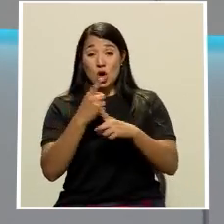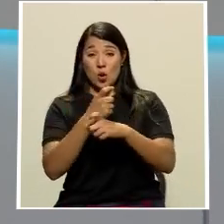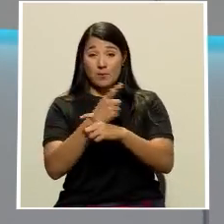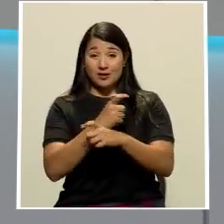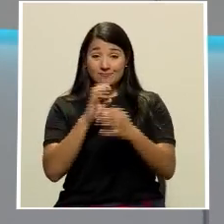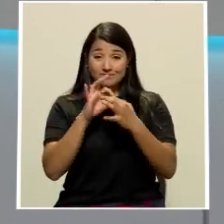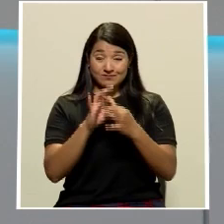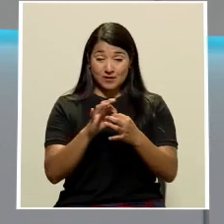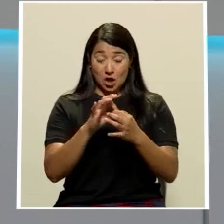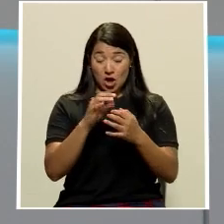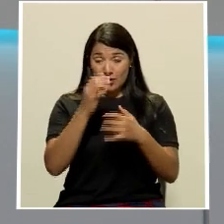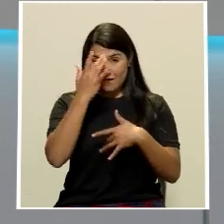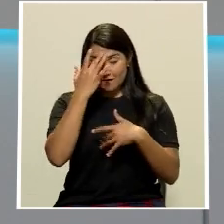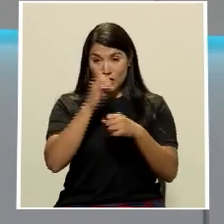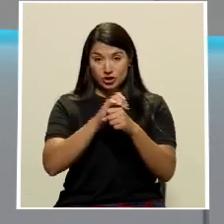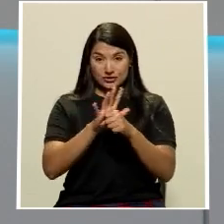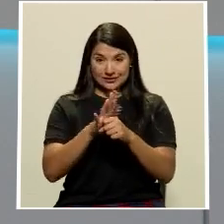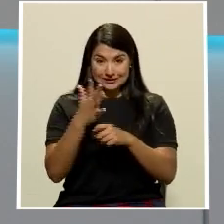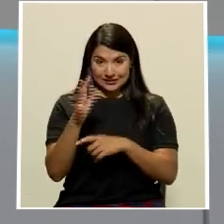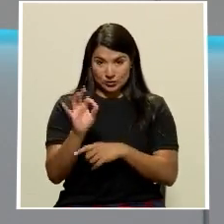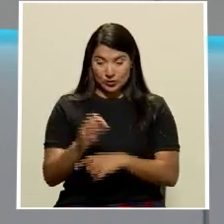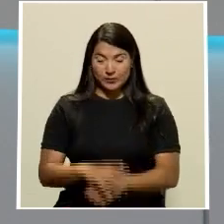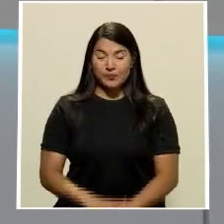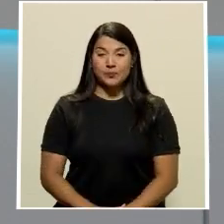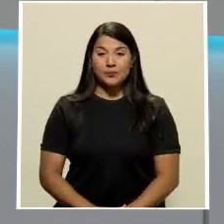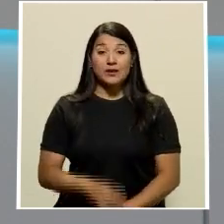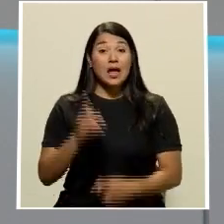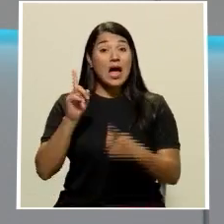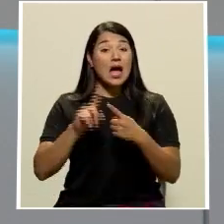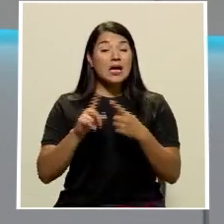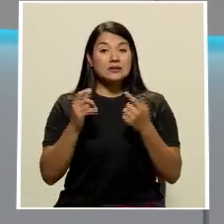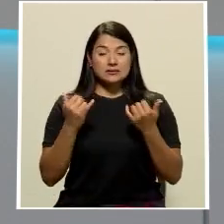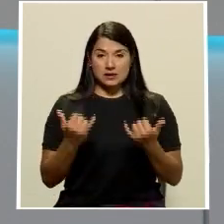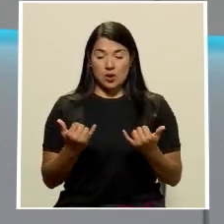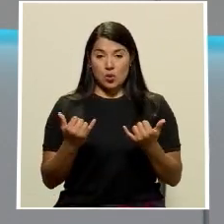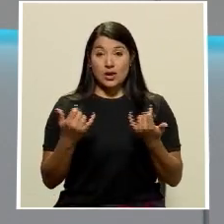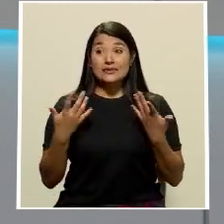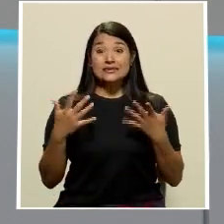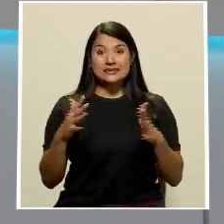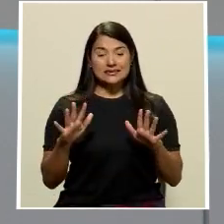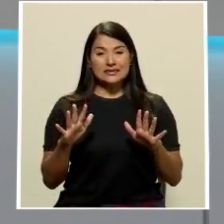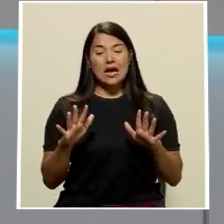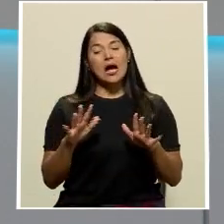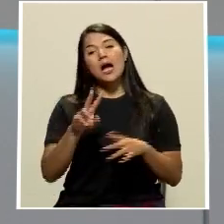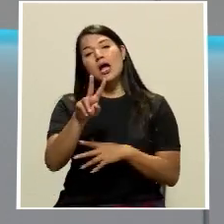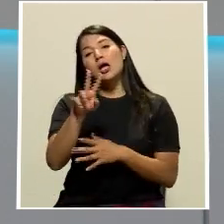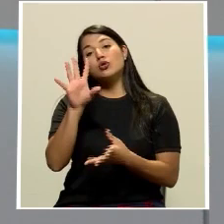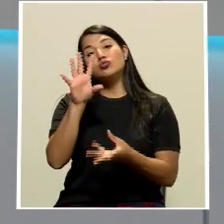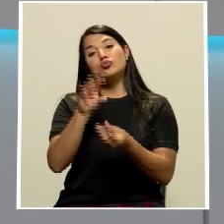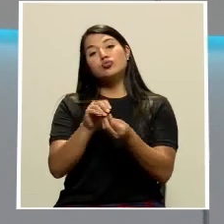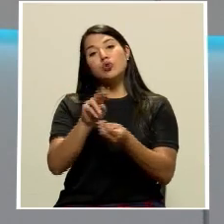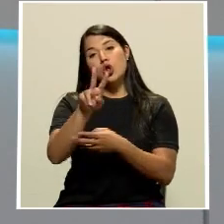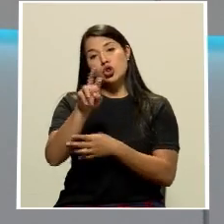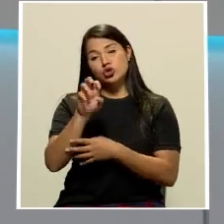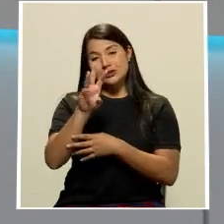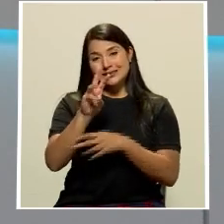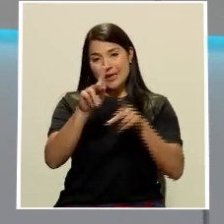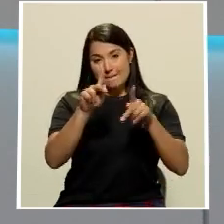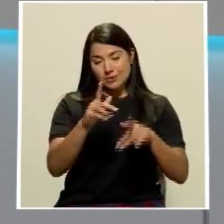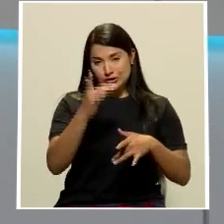su estado de salud debido al COVID-19. A la fecha, ya se registran 206